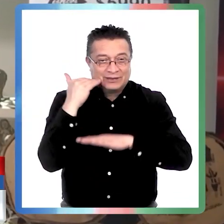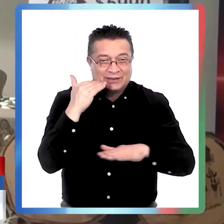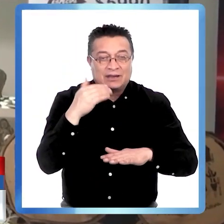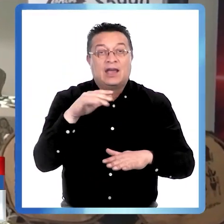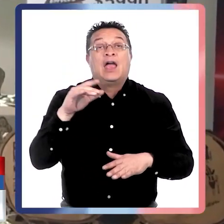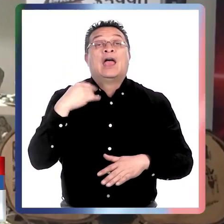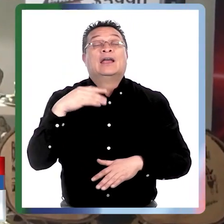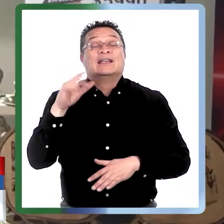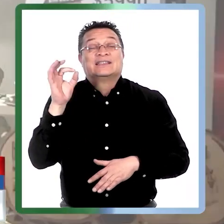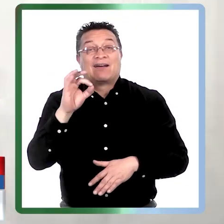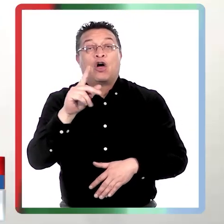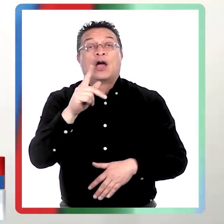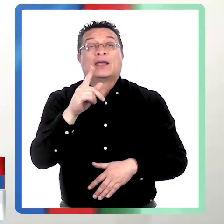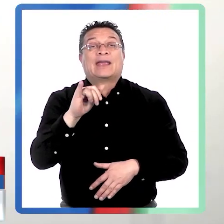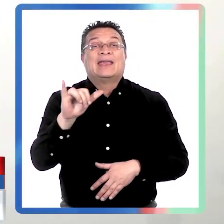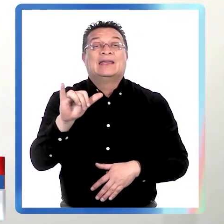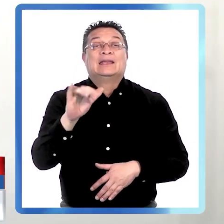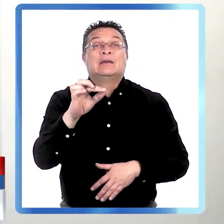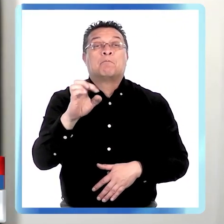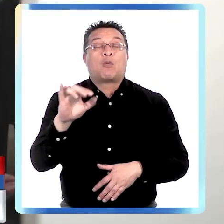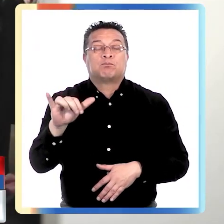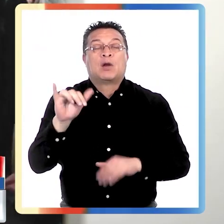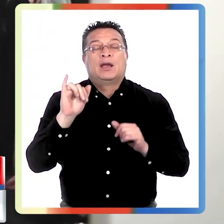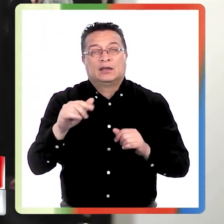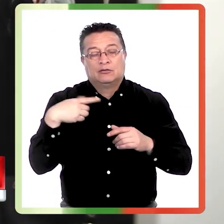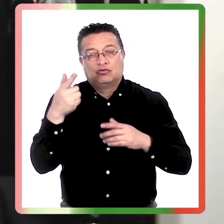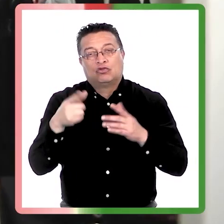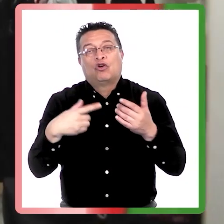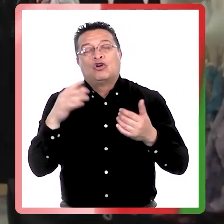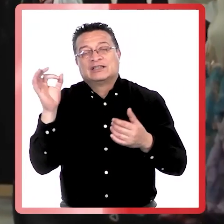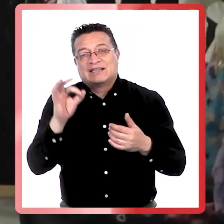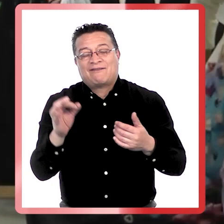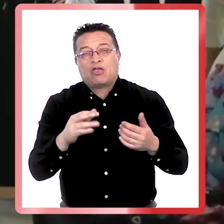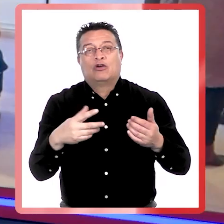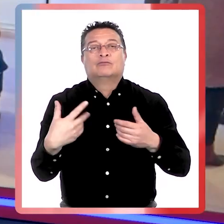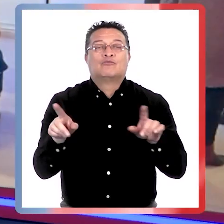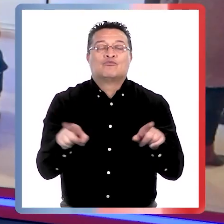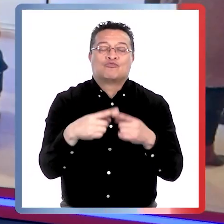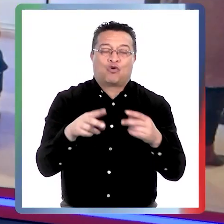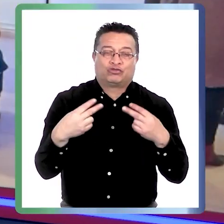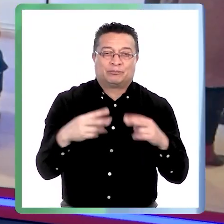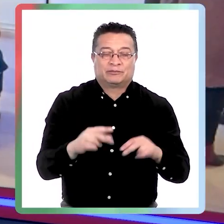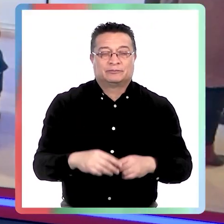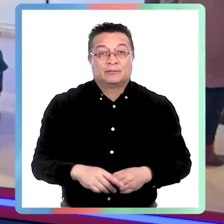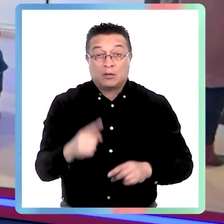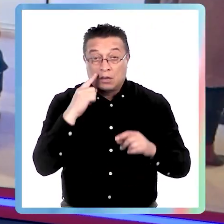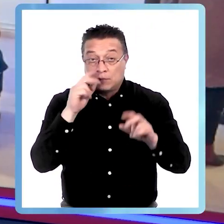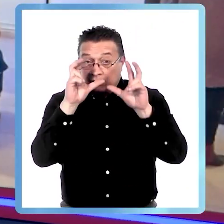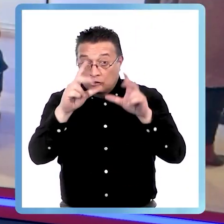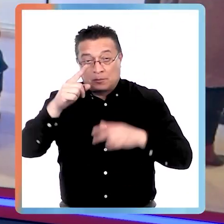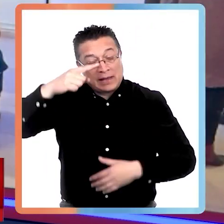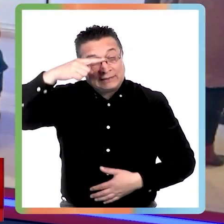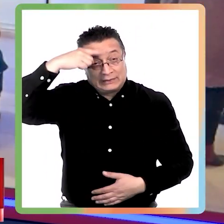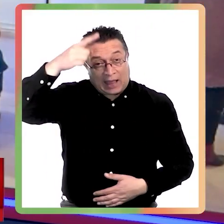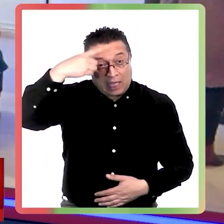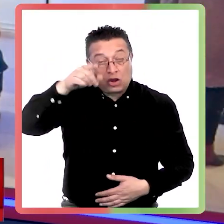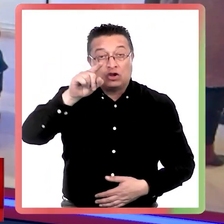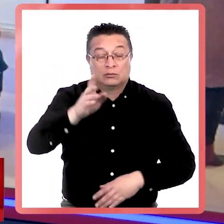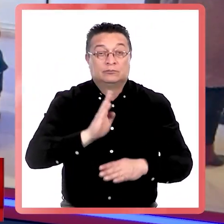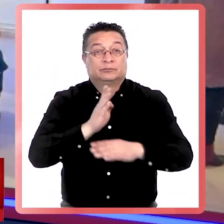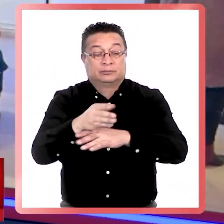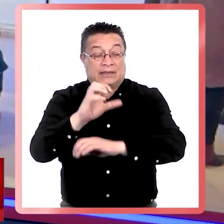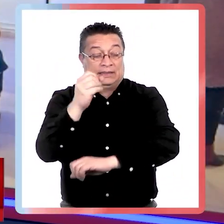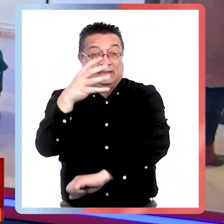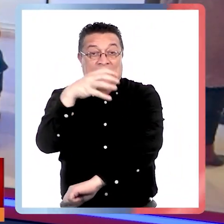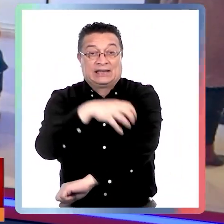sábado anime y K-pop y el domingo una muestra folclórica. Y atención San Antoninos y también las personas que visiten